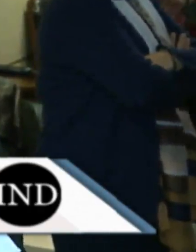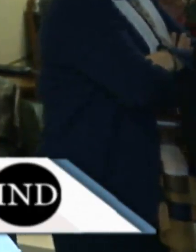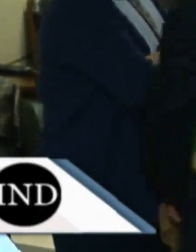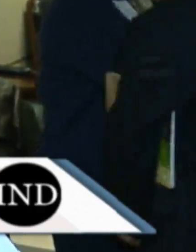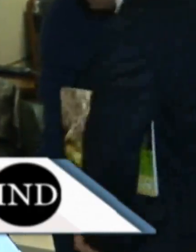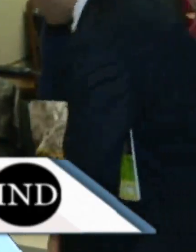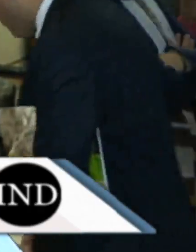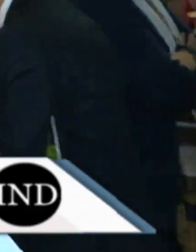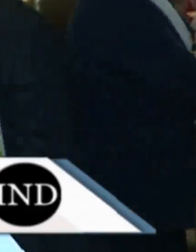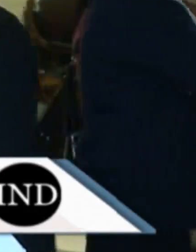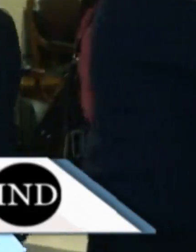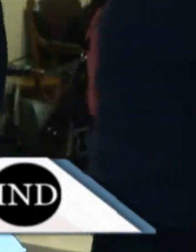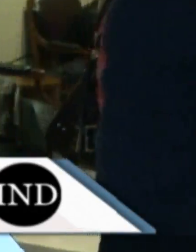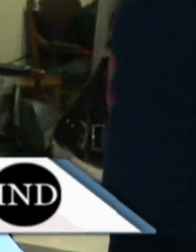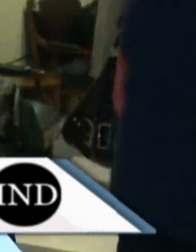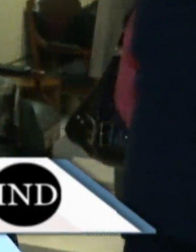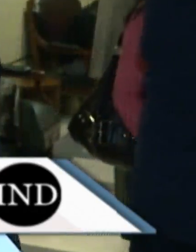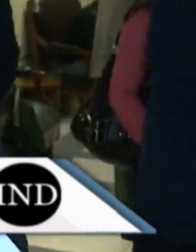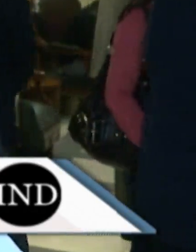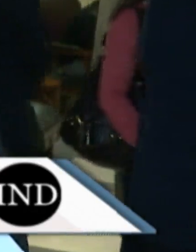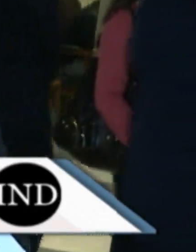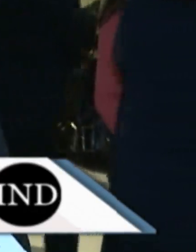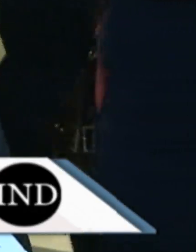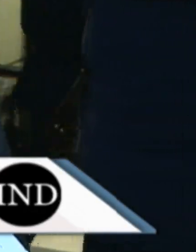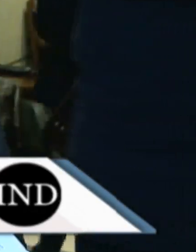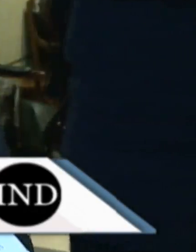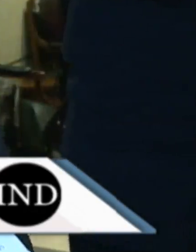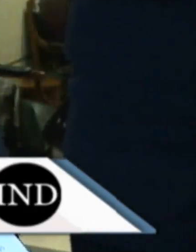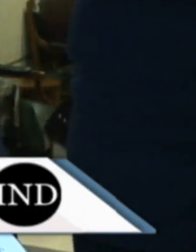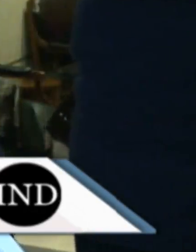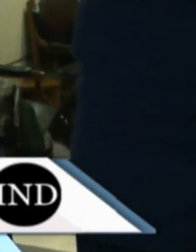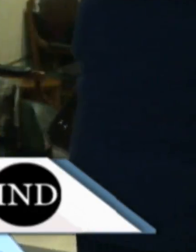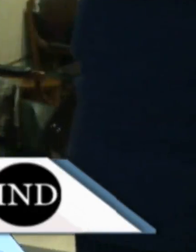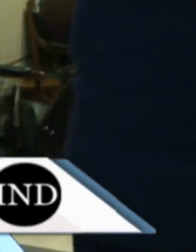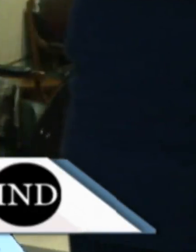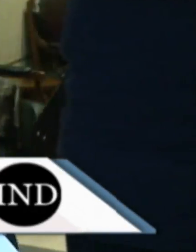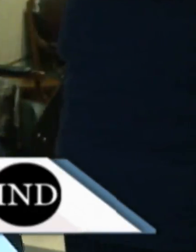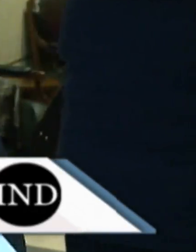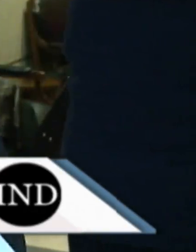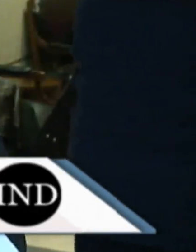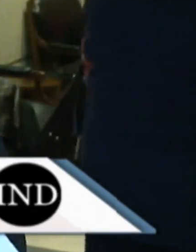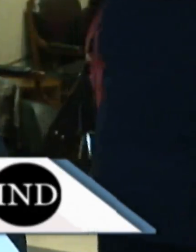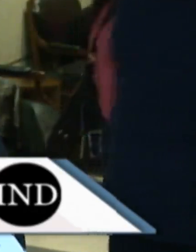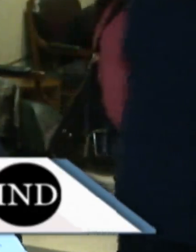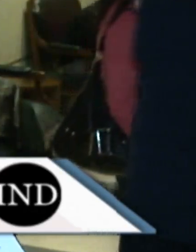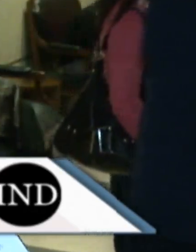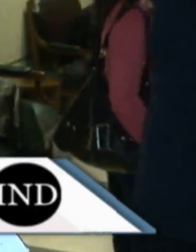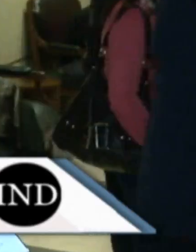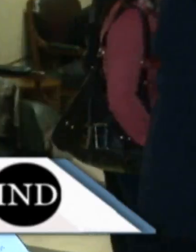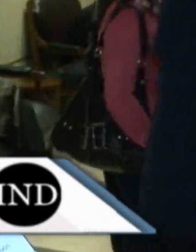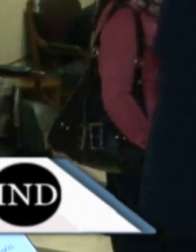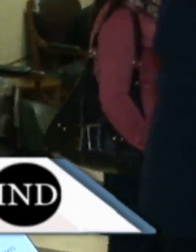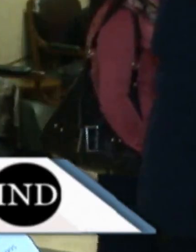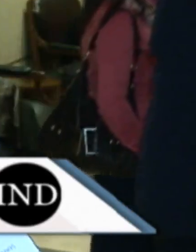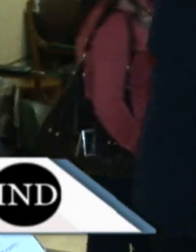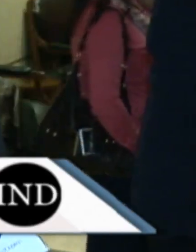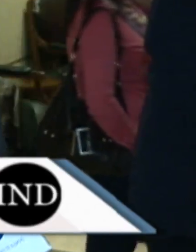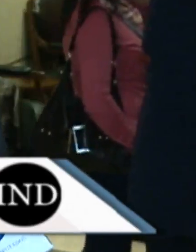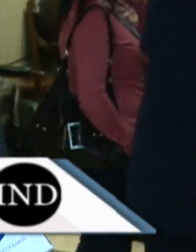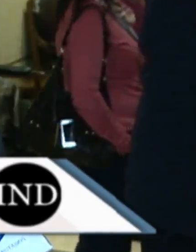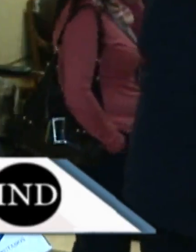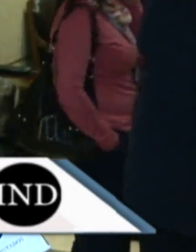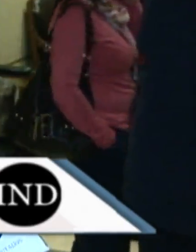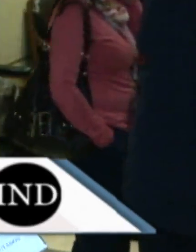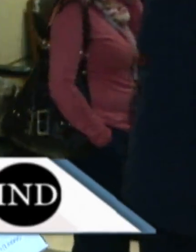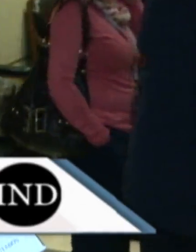se genera un incentivo que este este en particular tiene varias gracias la principal es que es de